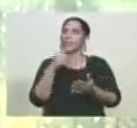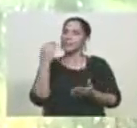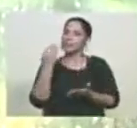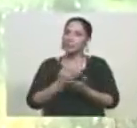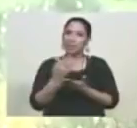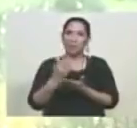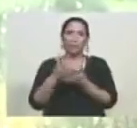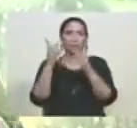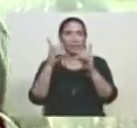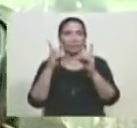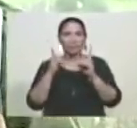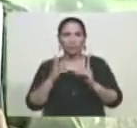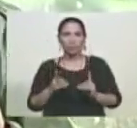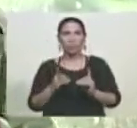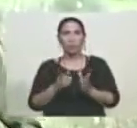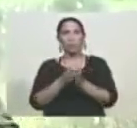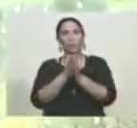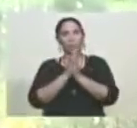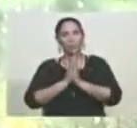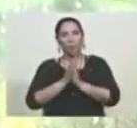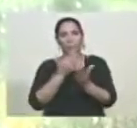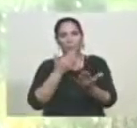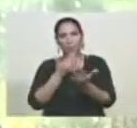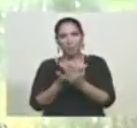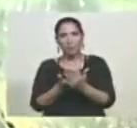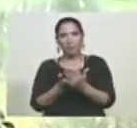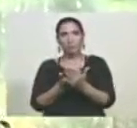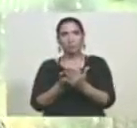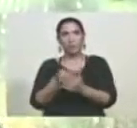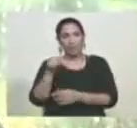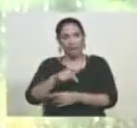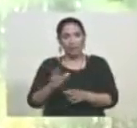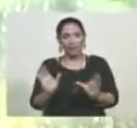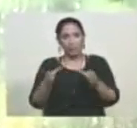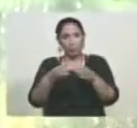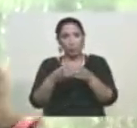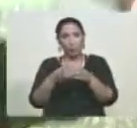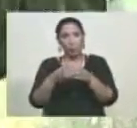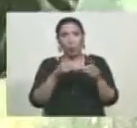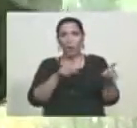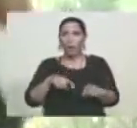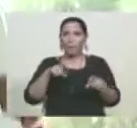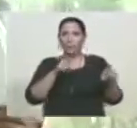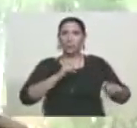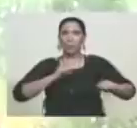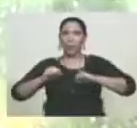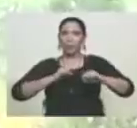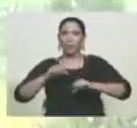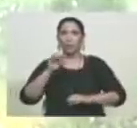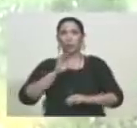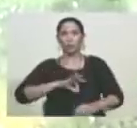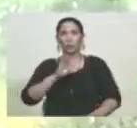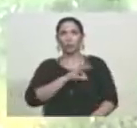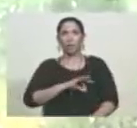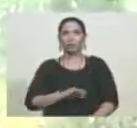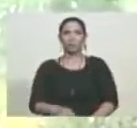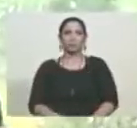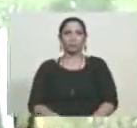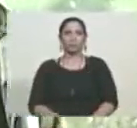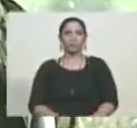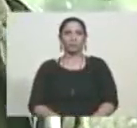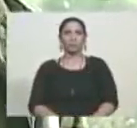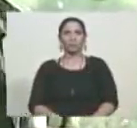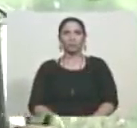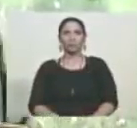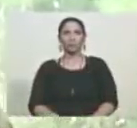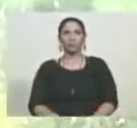esta naturaleza, le pedimos nosotros, este sector campesino y los movimientos sociales que ayer pregonaban eso, ser tomados